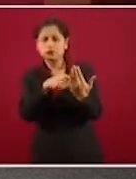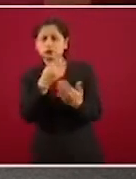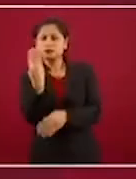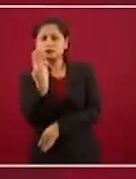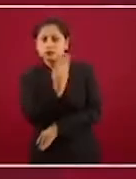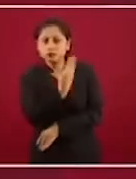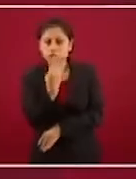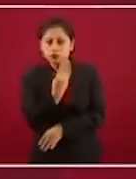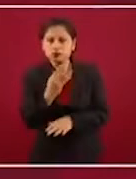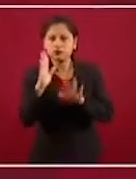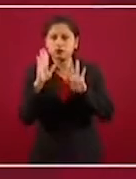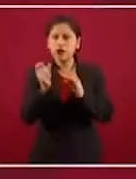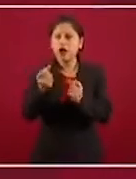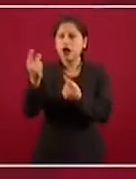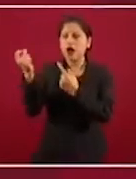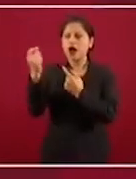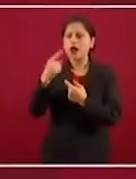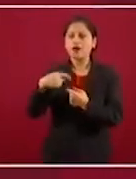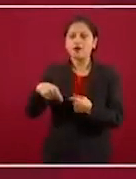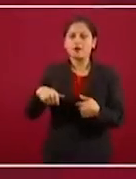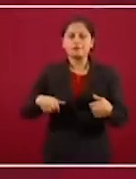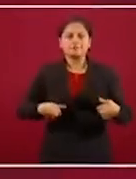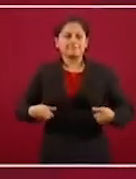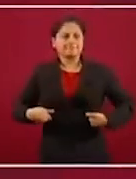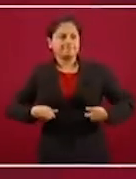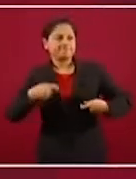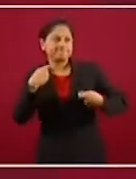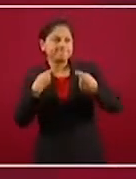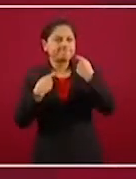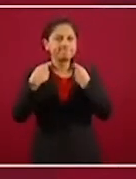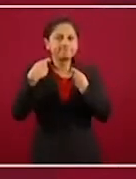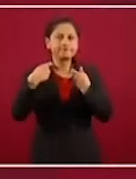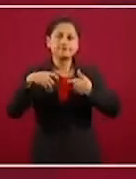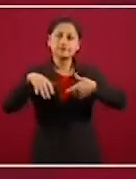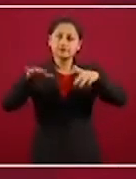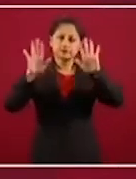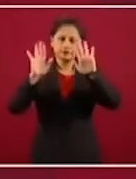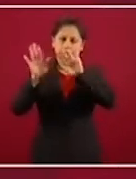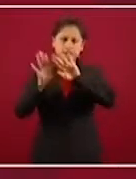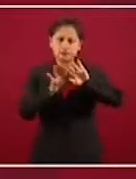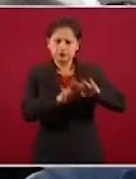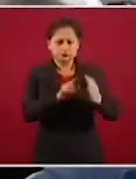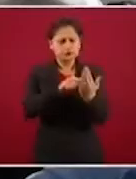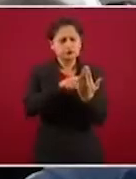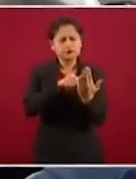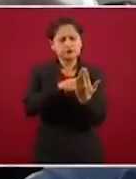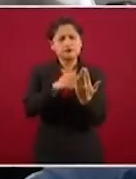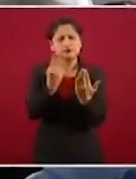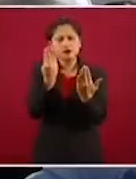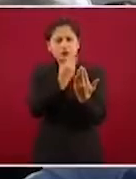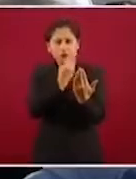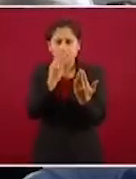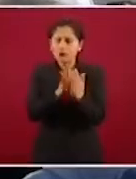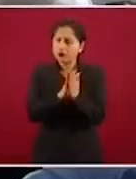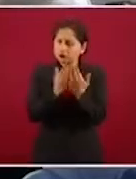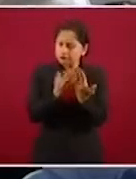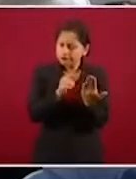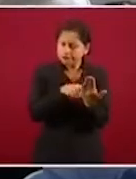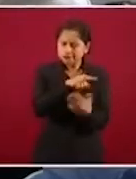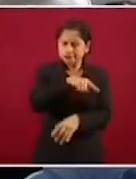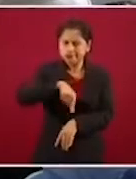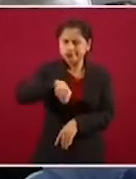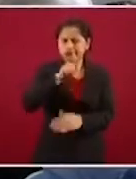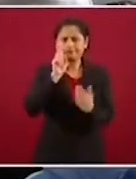aunque les moleste a mis conservadores. ¿Le puedo pasar los datos? Es un buen libro. ¿Le podría pasar los datos? Sí, sí, sí, sí.